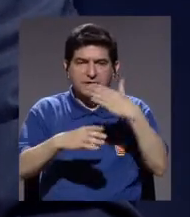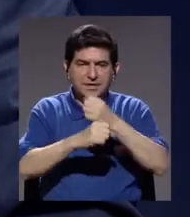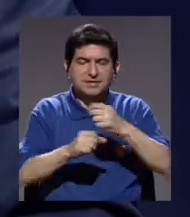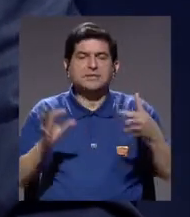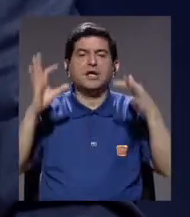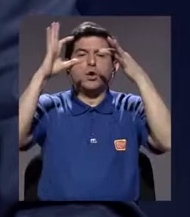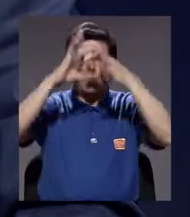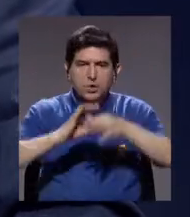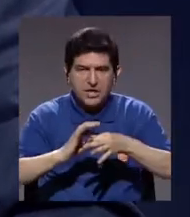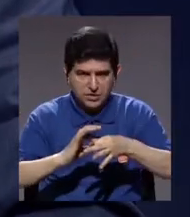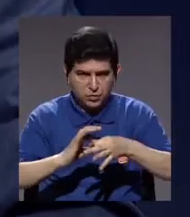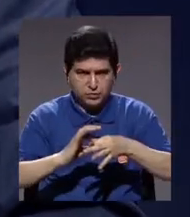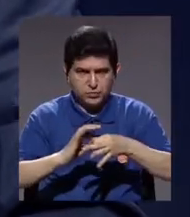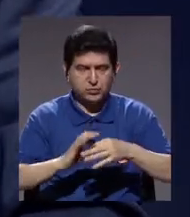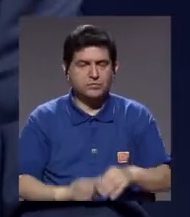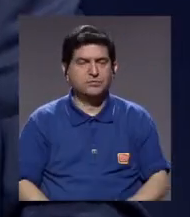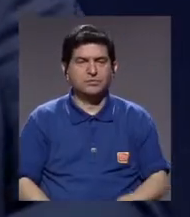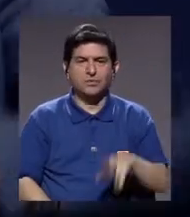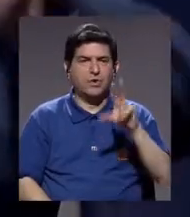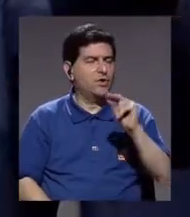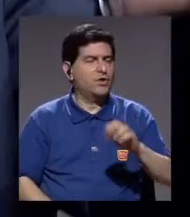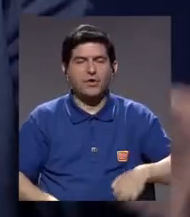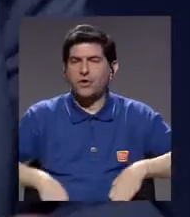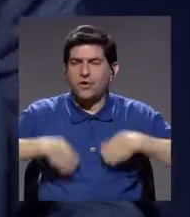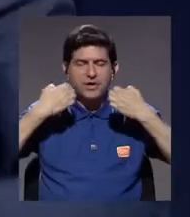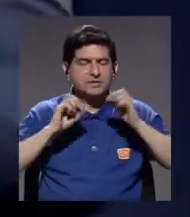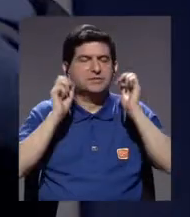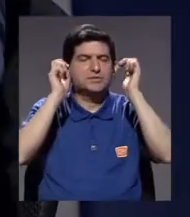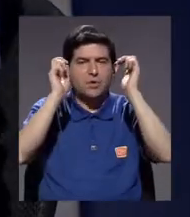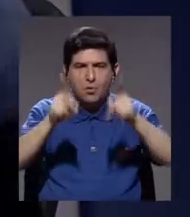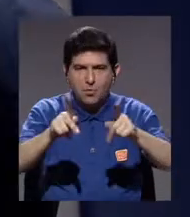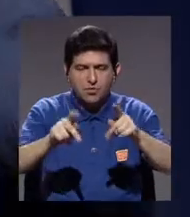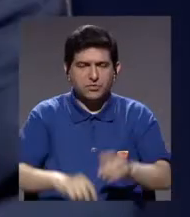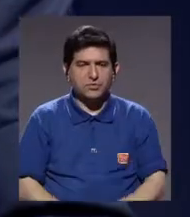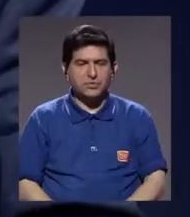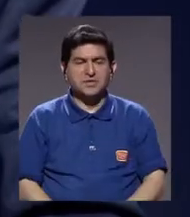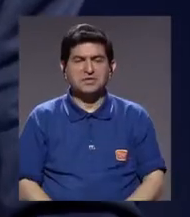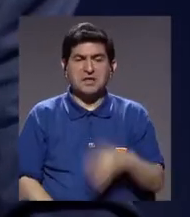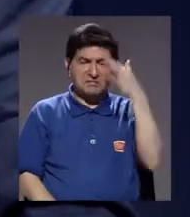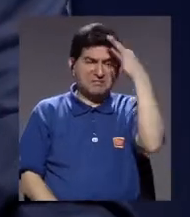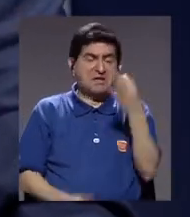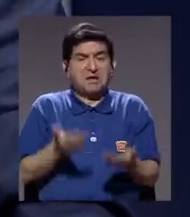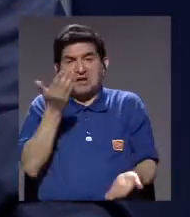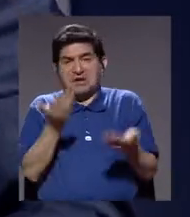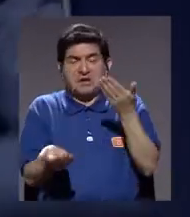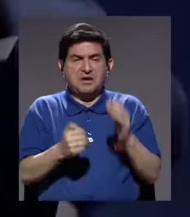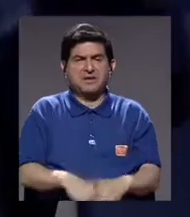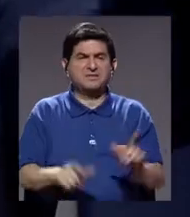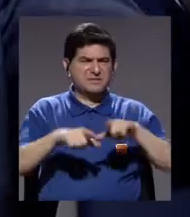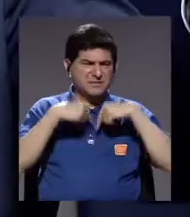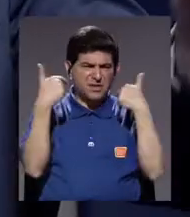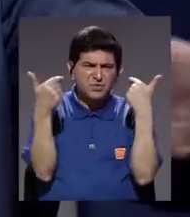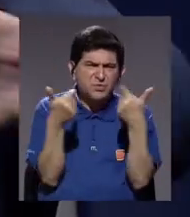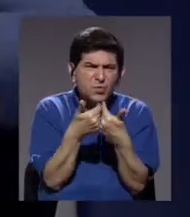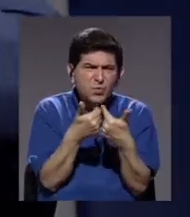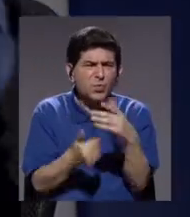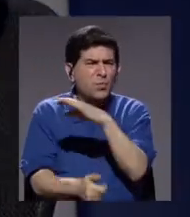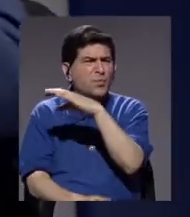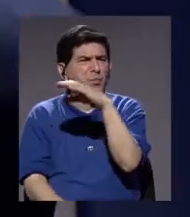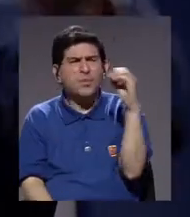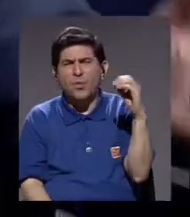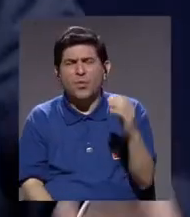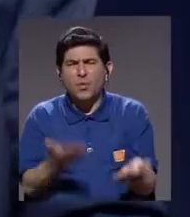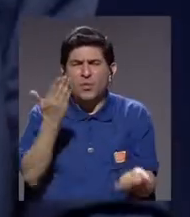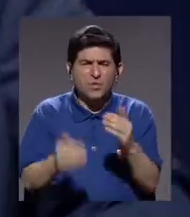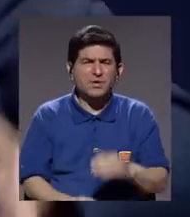existe la posibilidad de considerar unos grupos o un terrorista bueno o